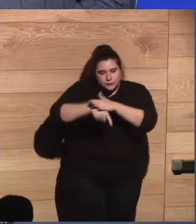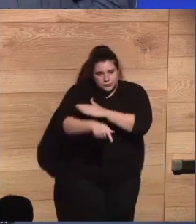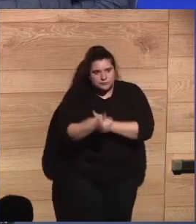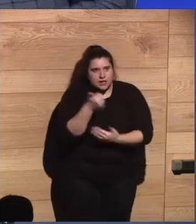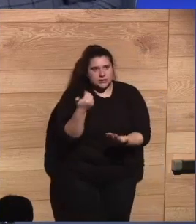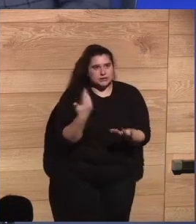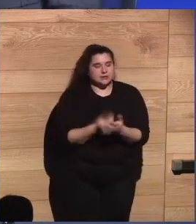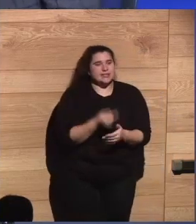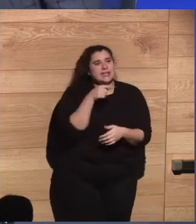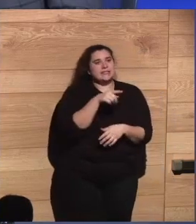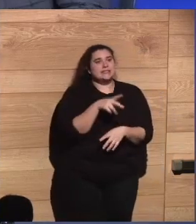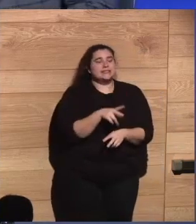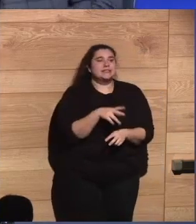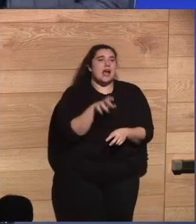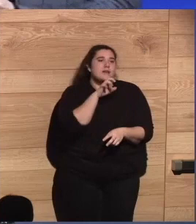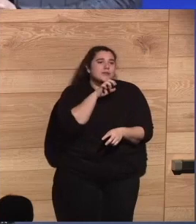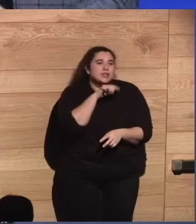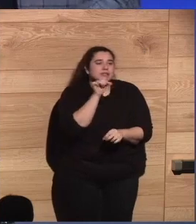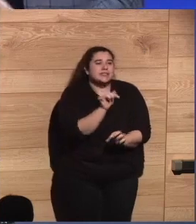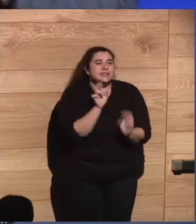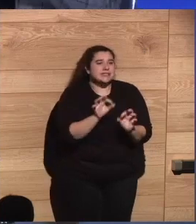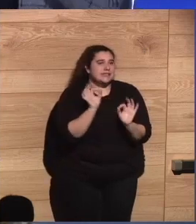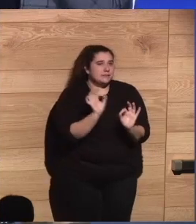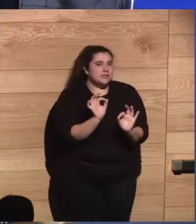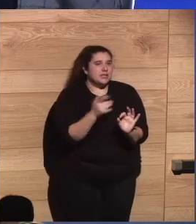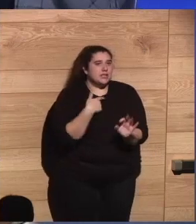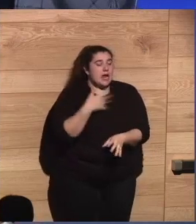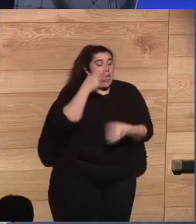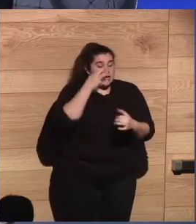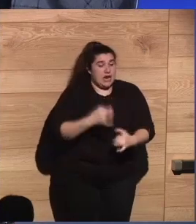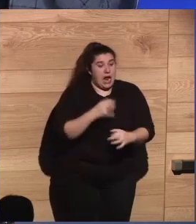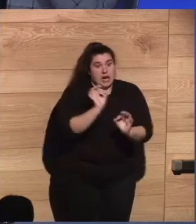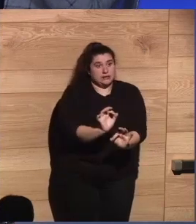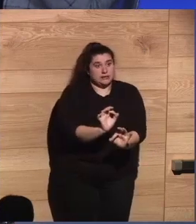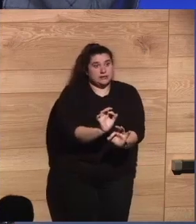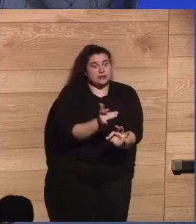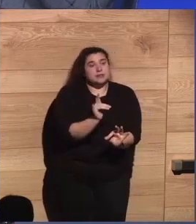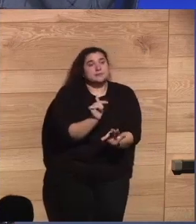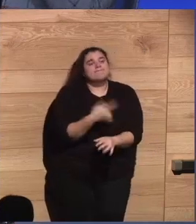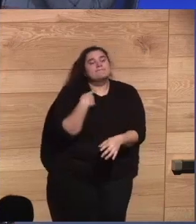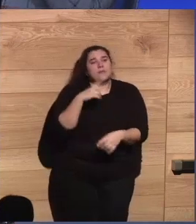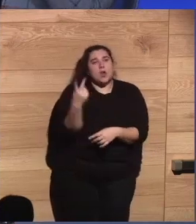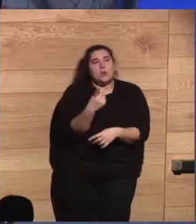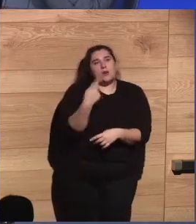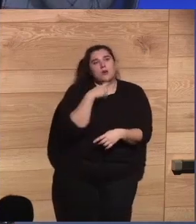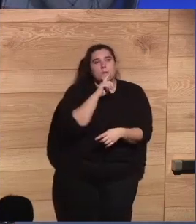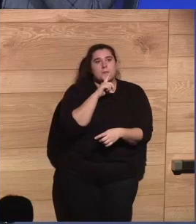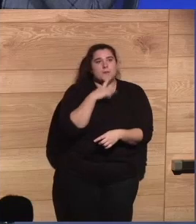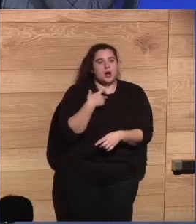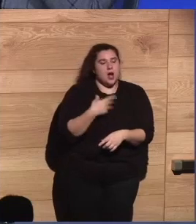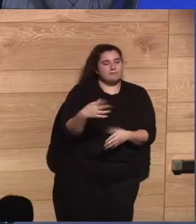esa anécdota, a lo mejor es apócrifa, pero no, pero es absolutamente real. Ellos dos recorrieron pues toda